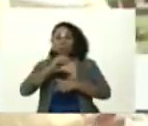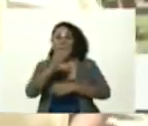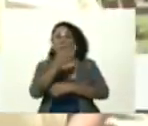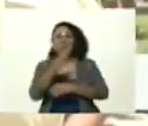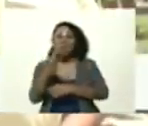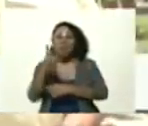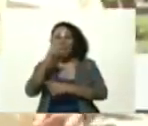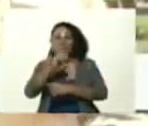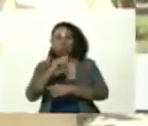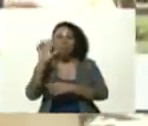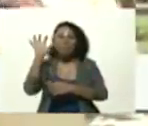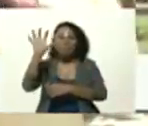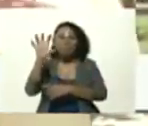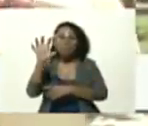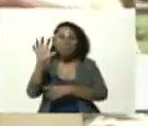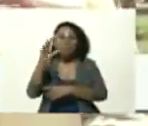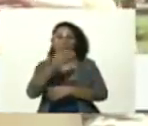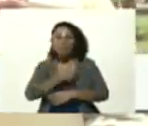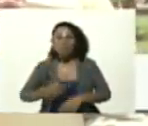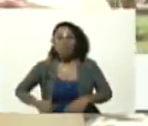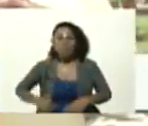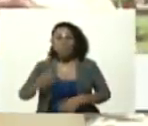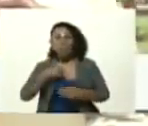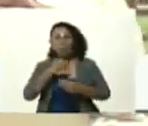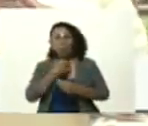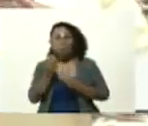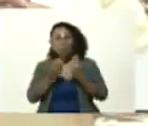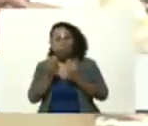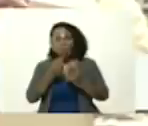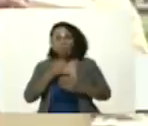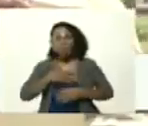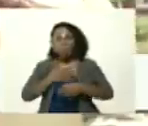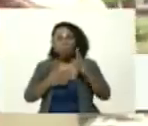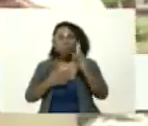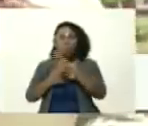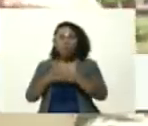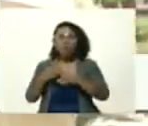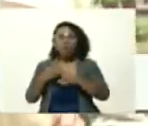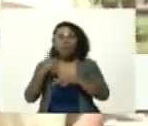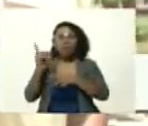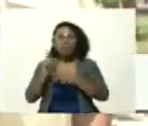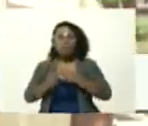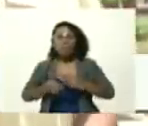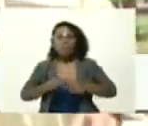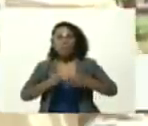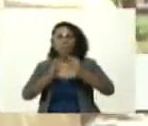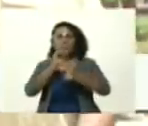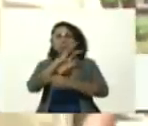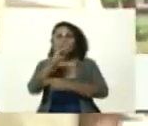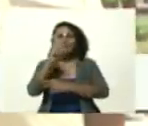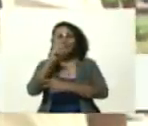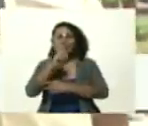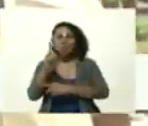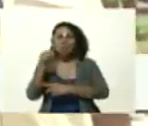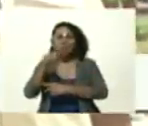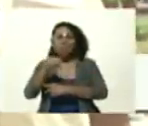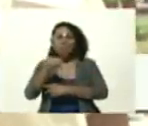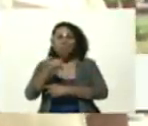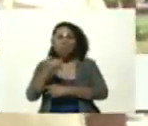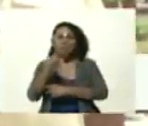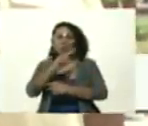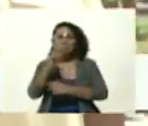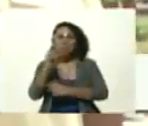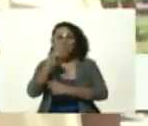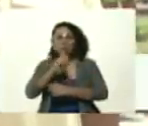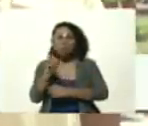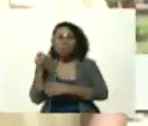bicentenario, año de patria, presidente. Y como podemos observar, el obelisco fue construido para 400 años y hoy, en los 200